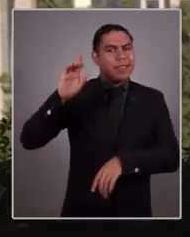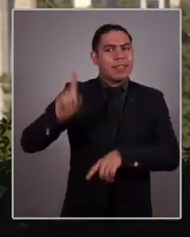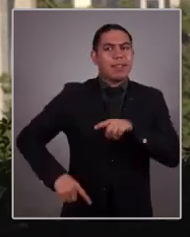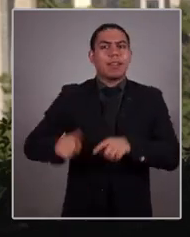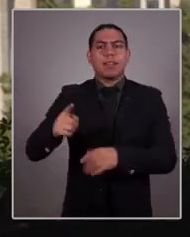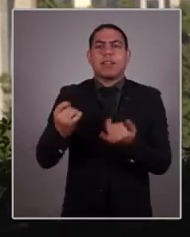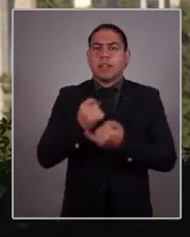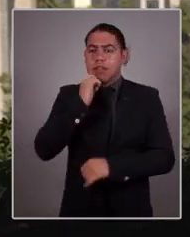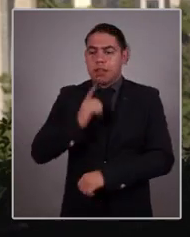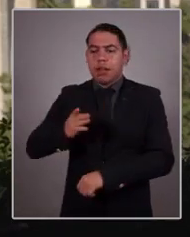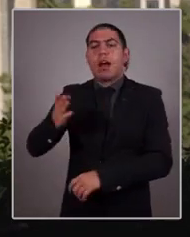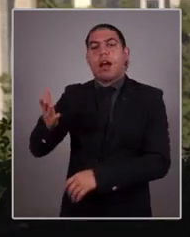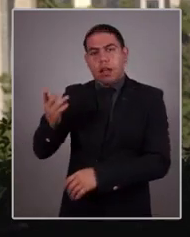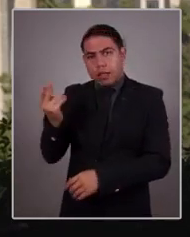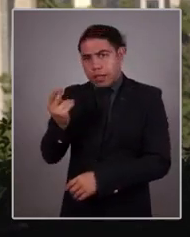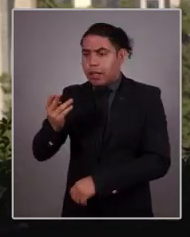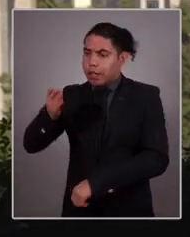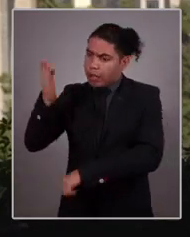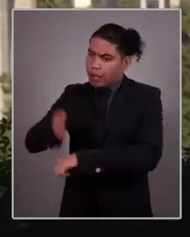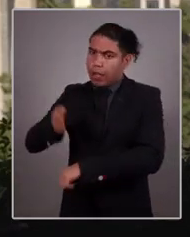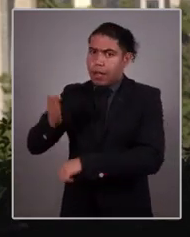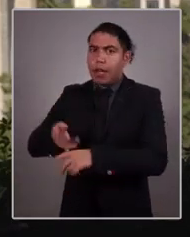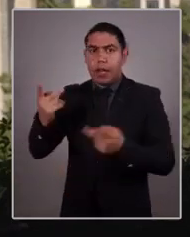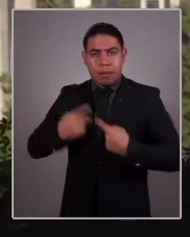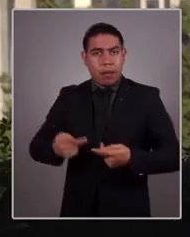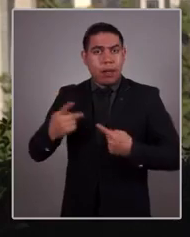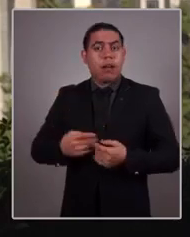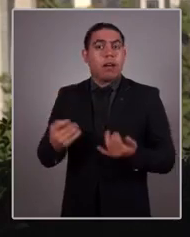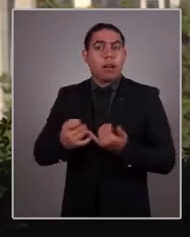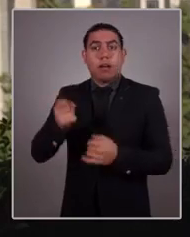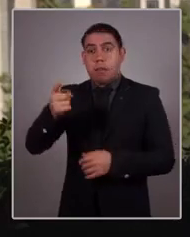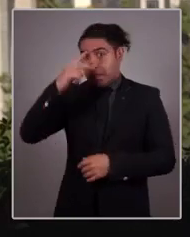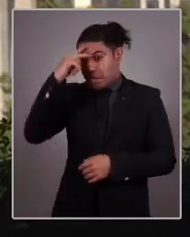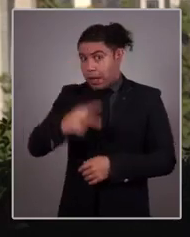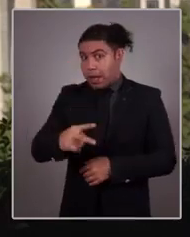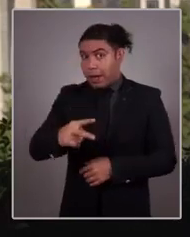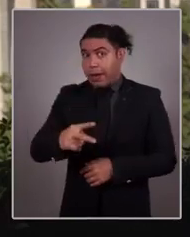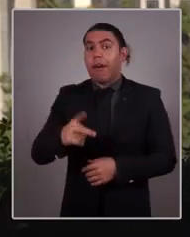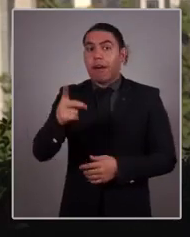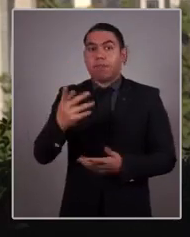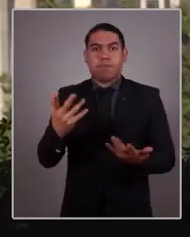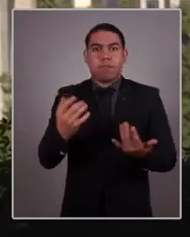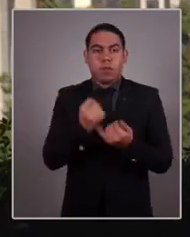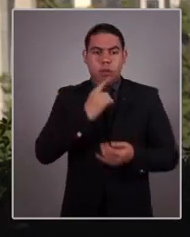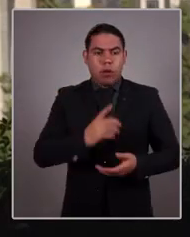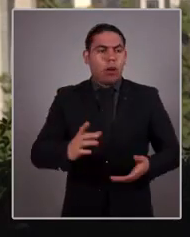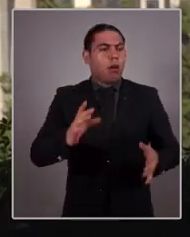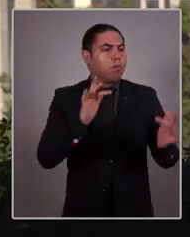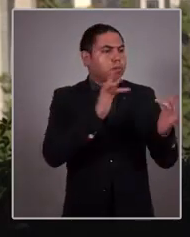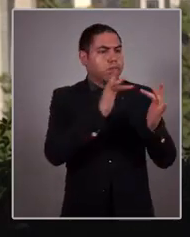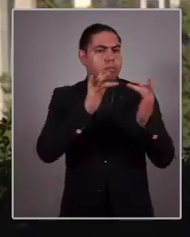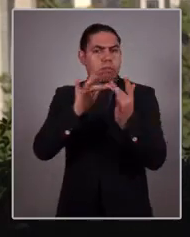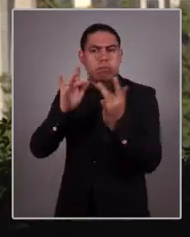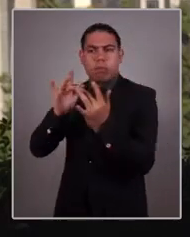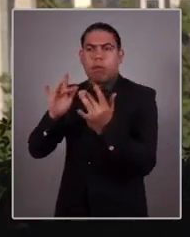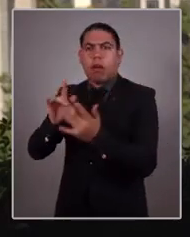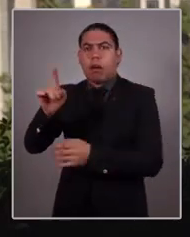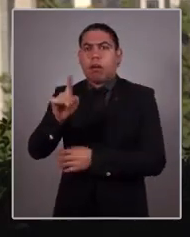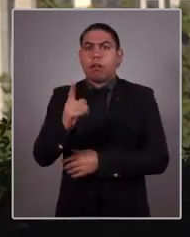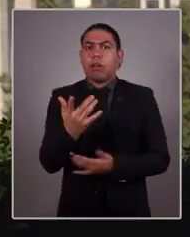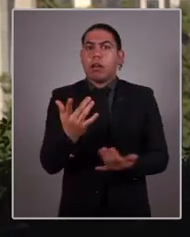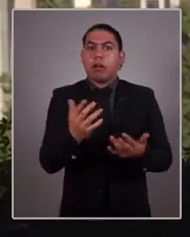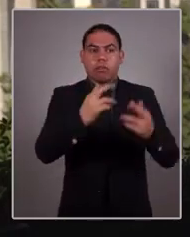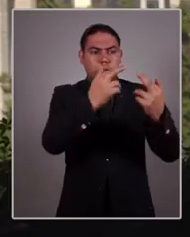la impunidad, para que se gobierne con verdad y con justicia. México no merece el pasado de las redes de complicidad que depredaron nuestros